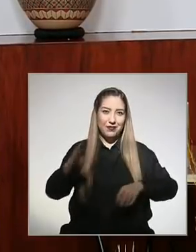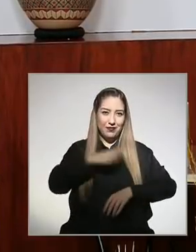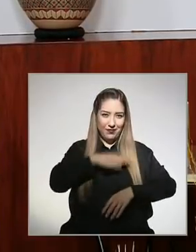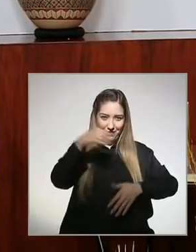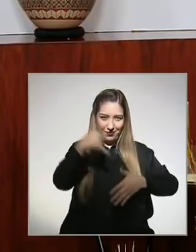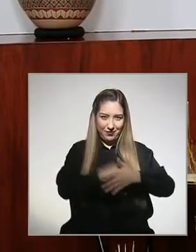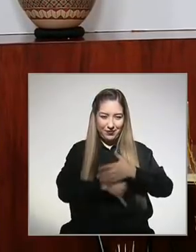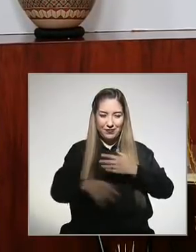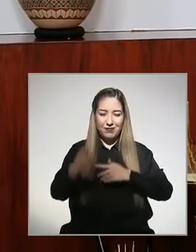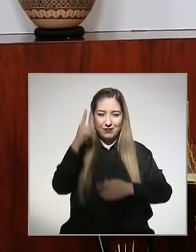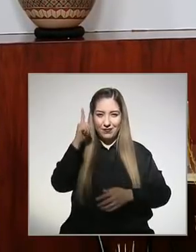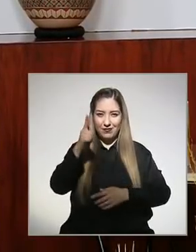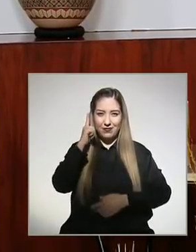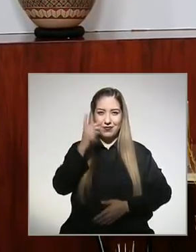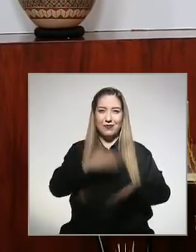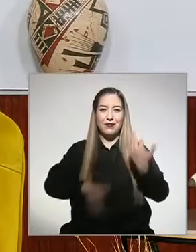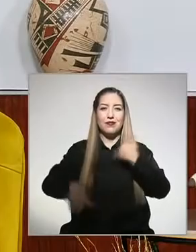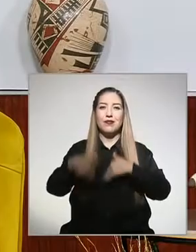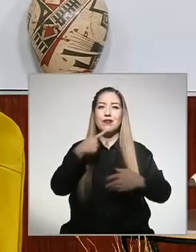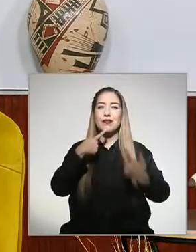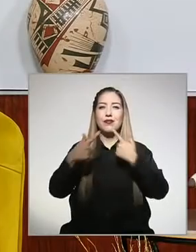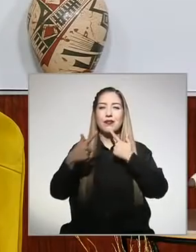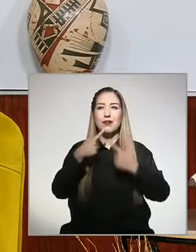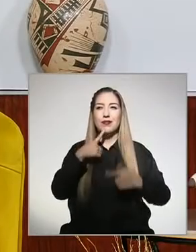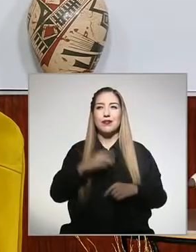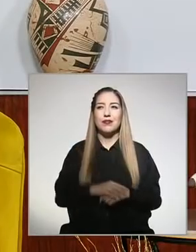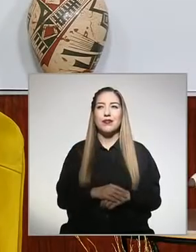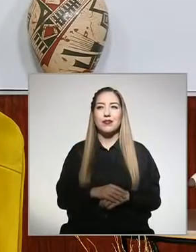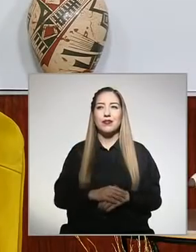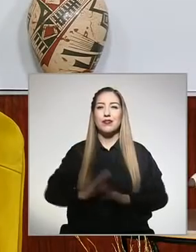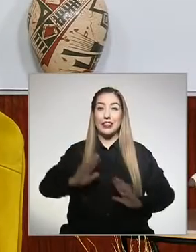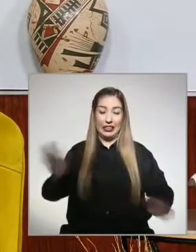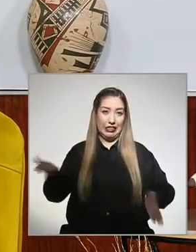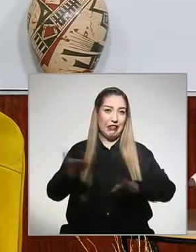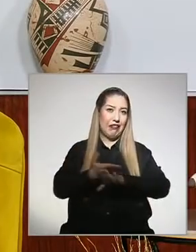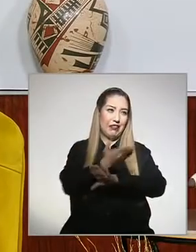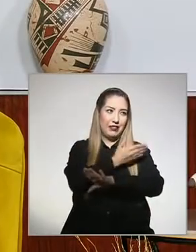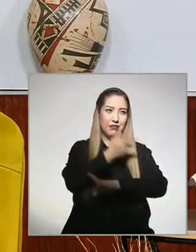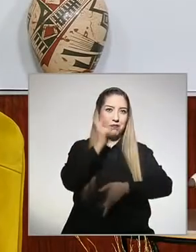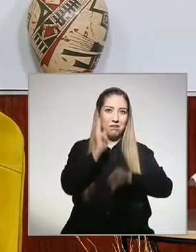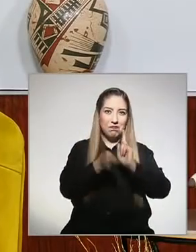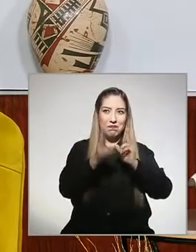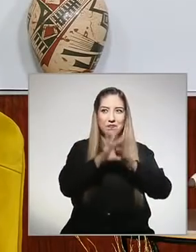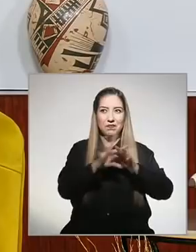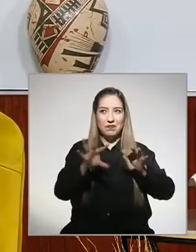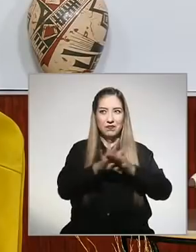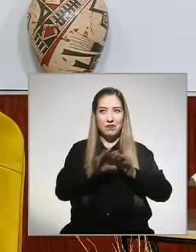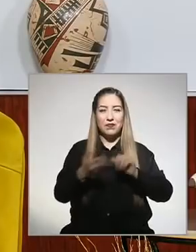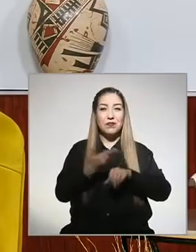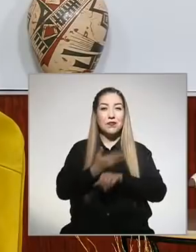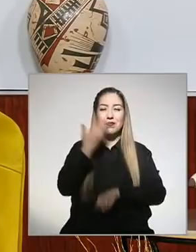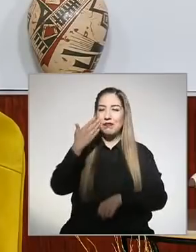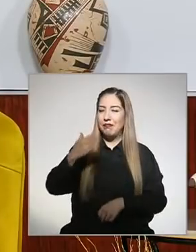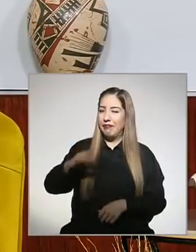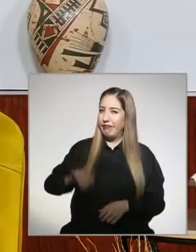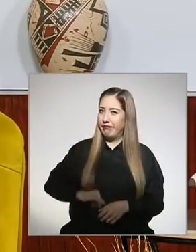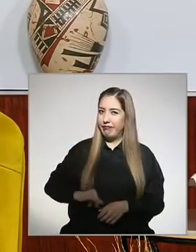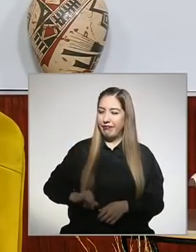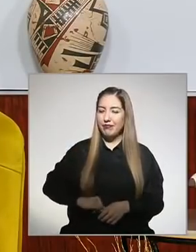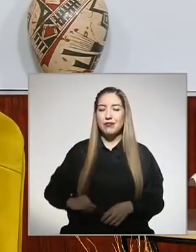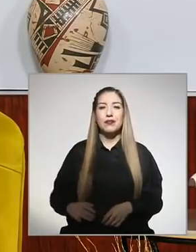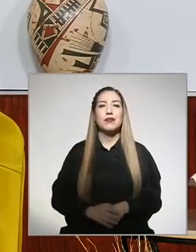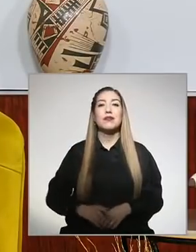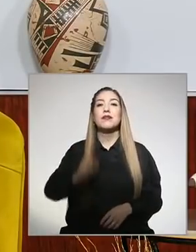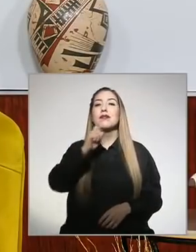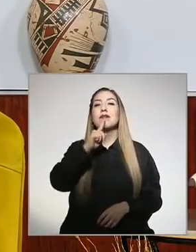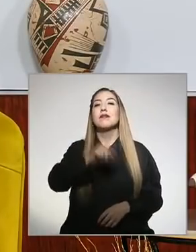debatir a gusto. Así seguramente va a ser. Ya estábamos platicando fuera del aire y ya estábamos muy entrados en la conversación. También le